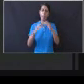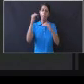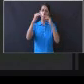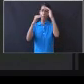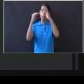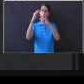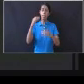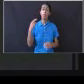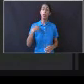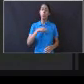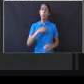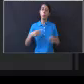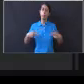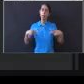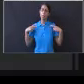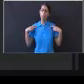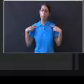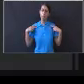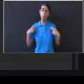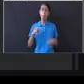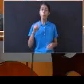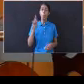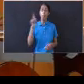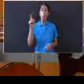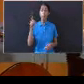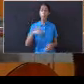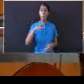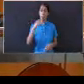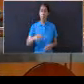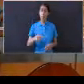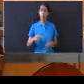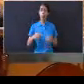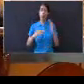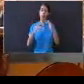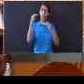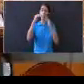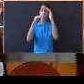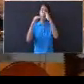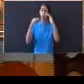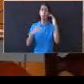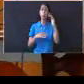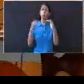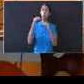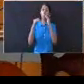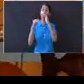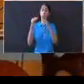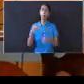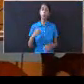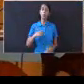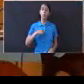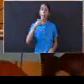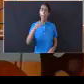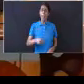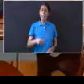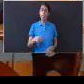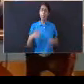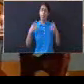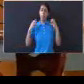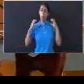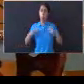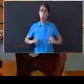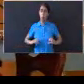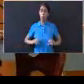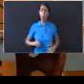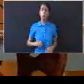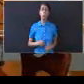muchas vidas y arreglando y ha estado trabajando y reconstruyendo. Incluso este cuerpo va a ser reconstruido. Si alguien se muere, su cuerpo